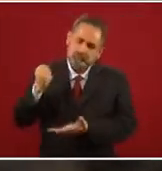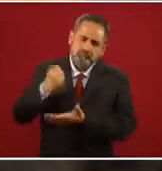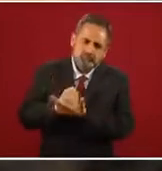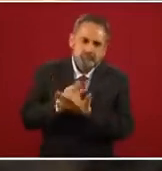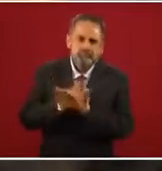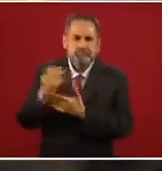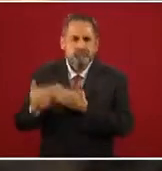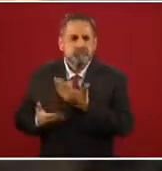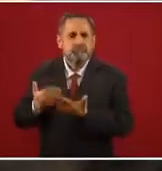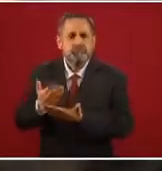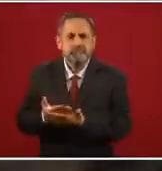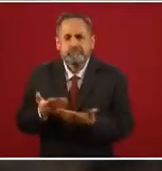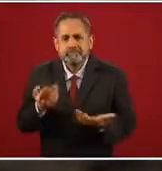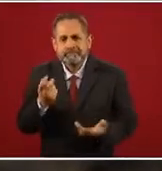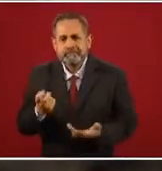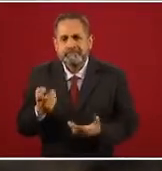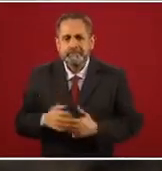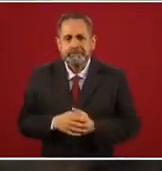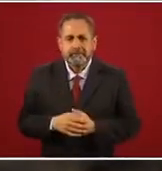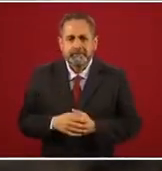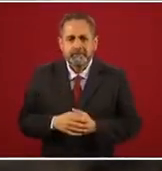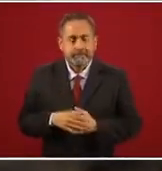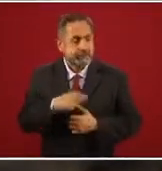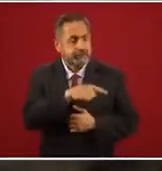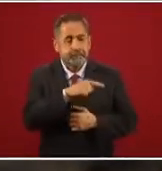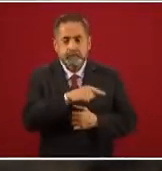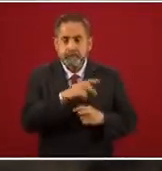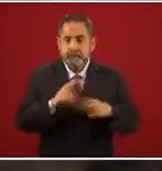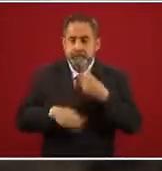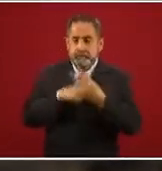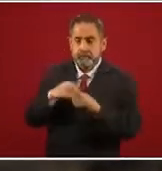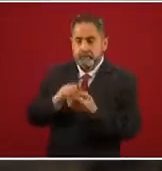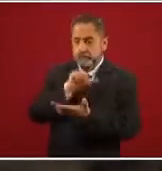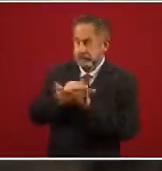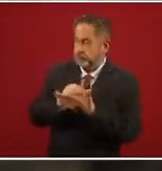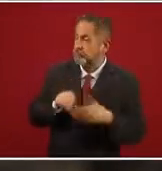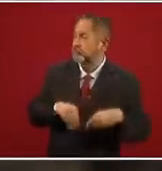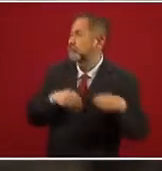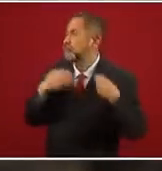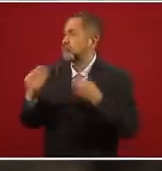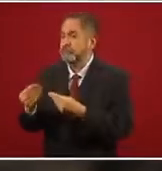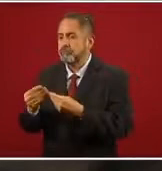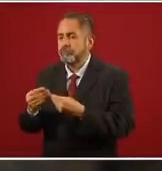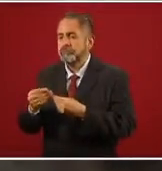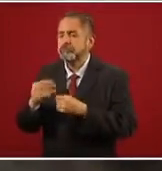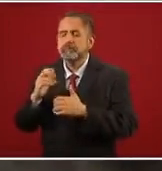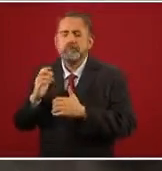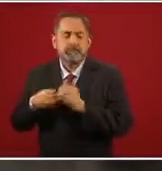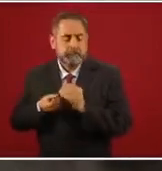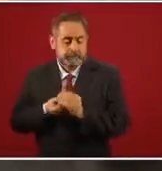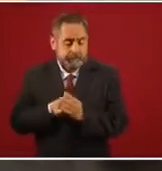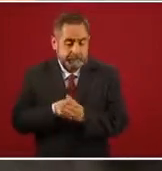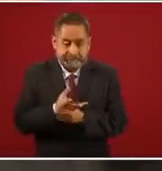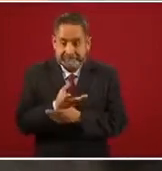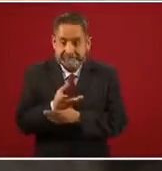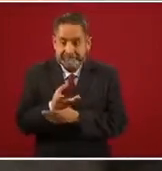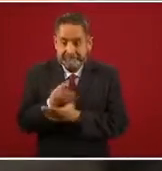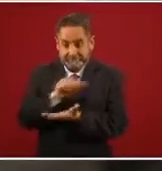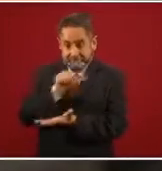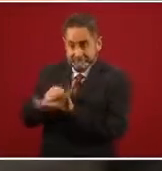proyecto. Entonces fue entregar esta acta de asamblea y justo después de salir